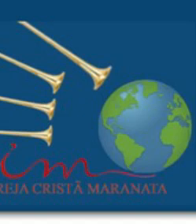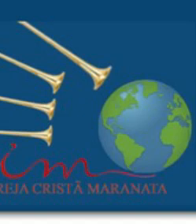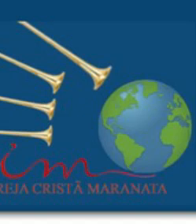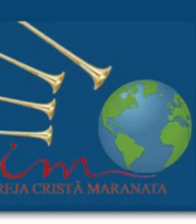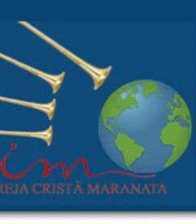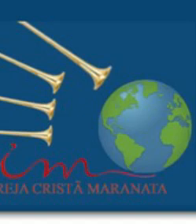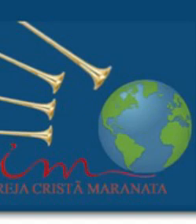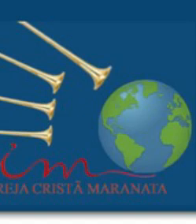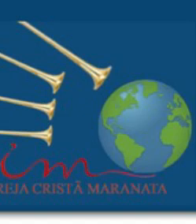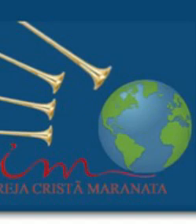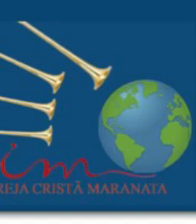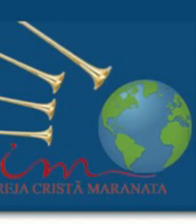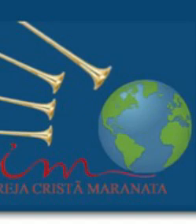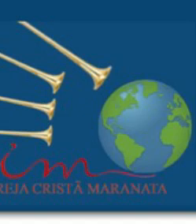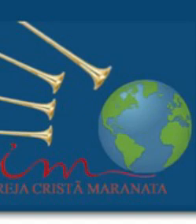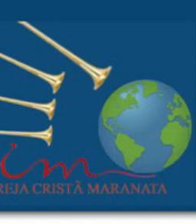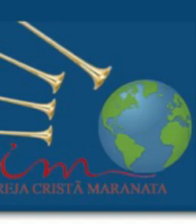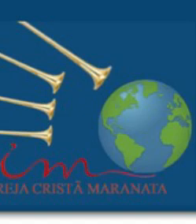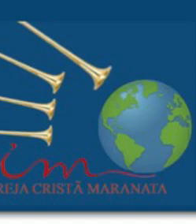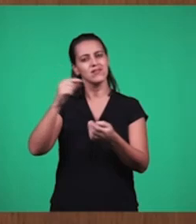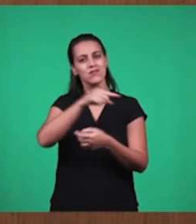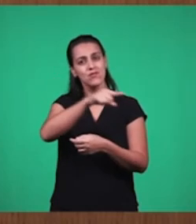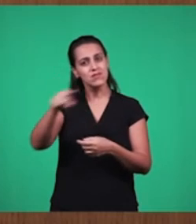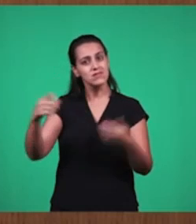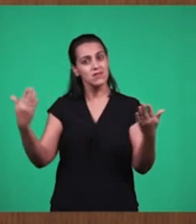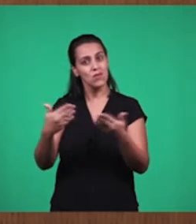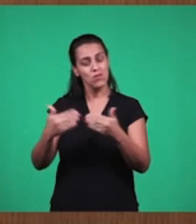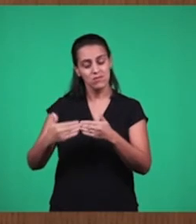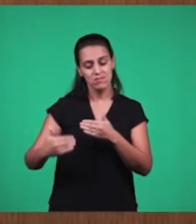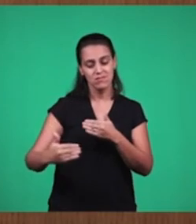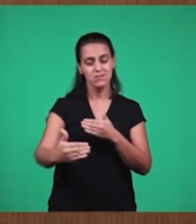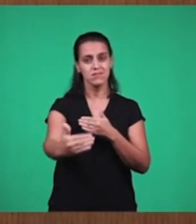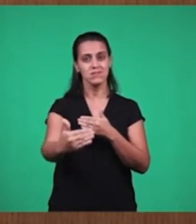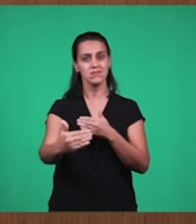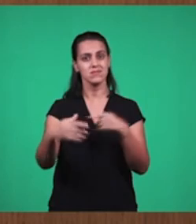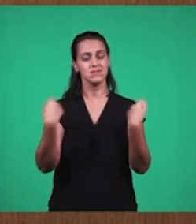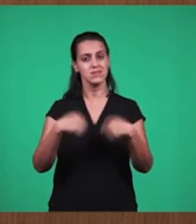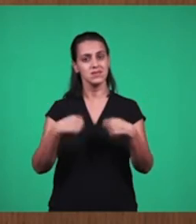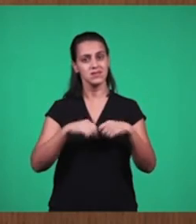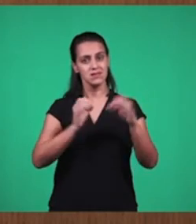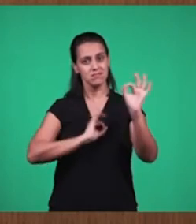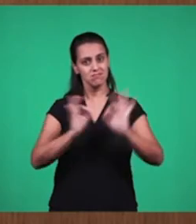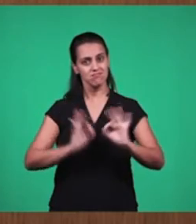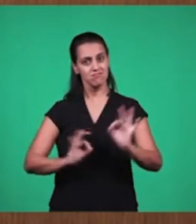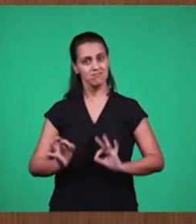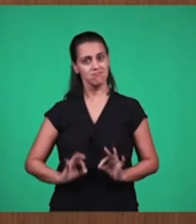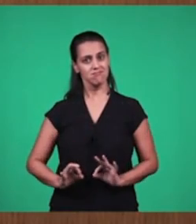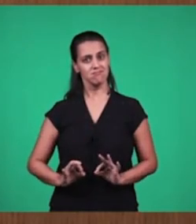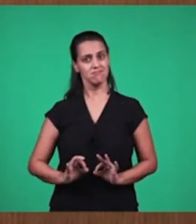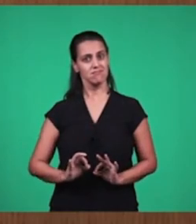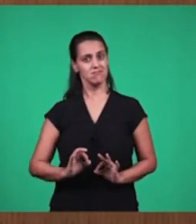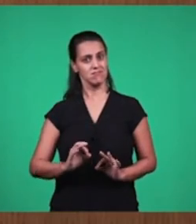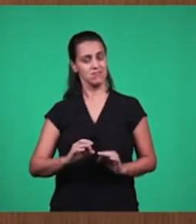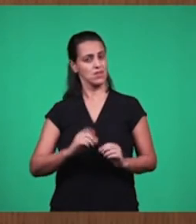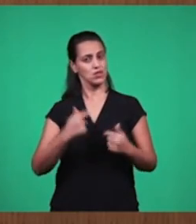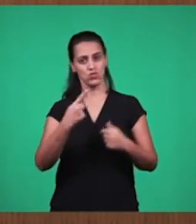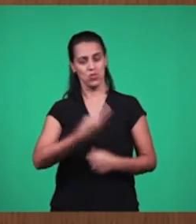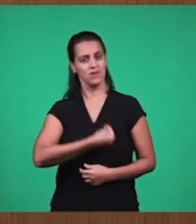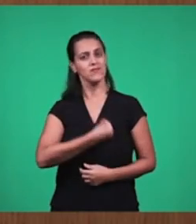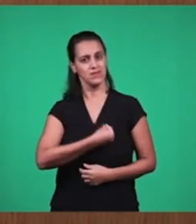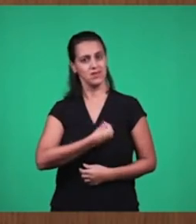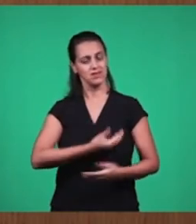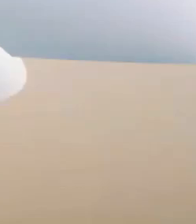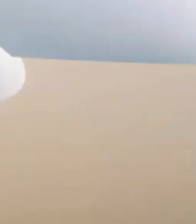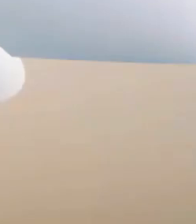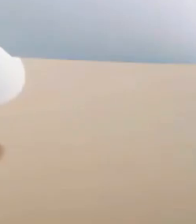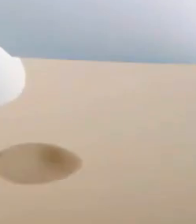las familias se dispongan a partir de hoy a organizar una rutina